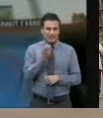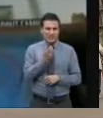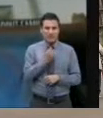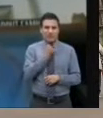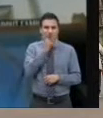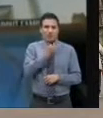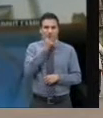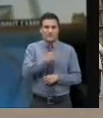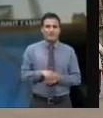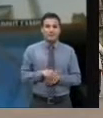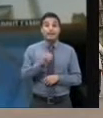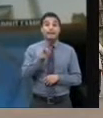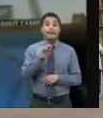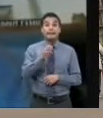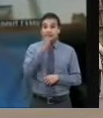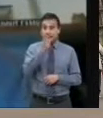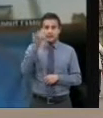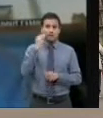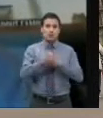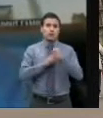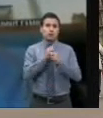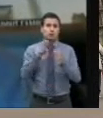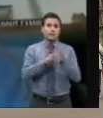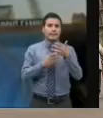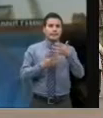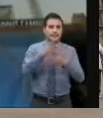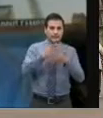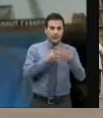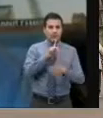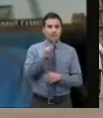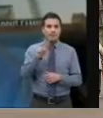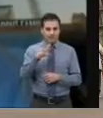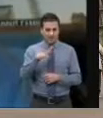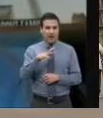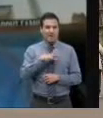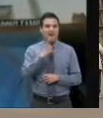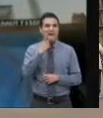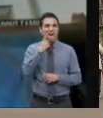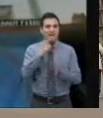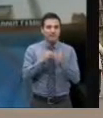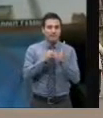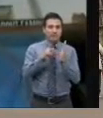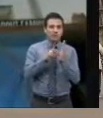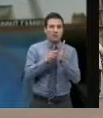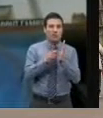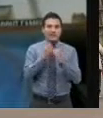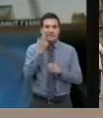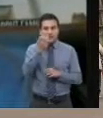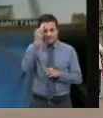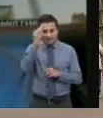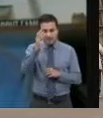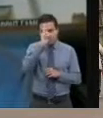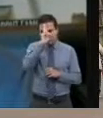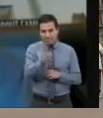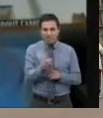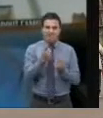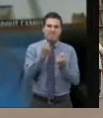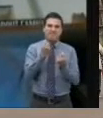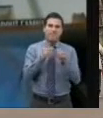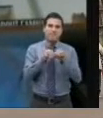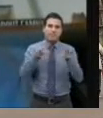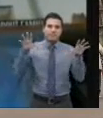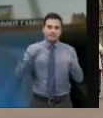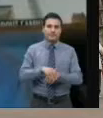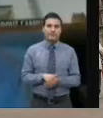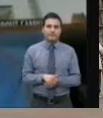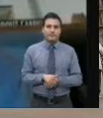El INE infiere que en el 2015 el partido implementó una estrategia sistematizada para vulnerar la veda. Sin embargo, lo que se sancionó fue